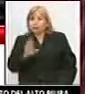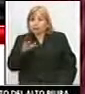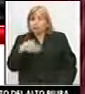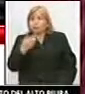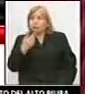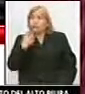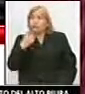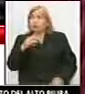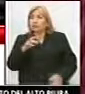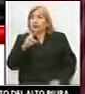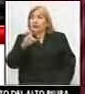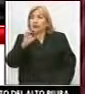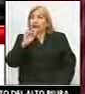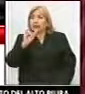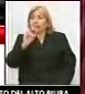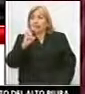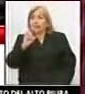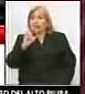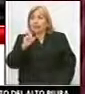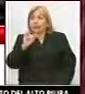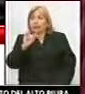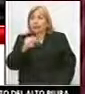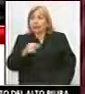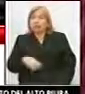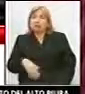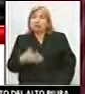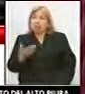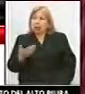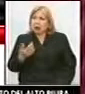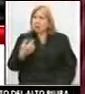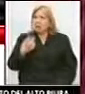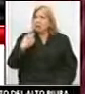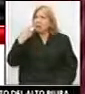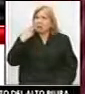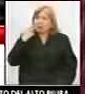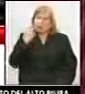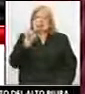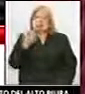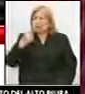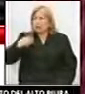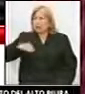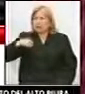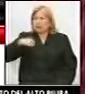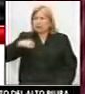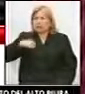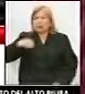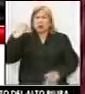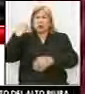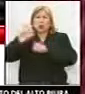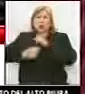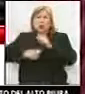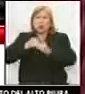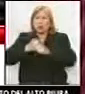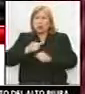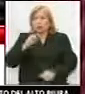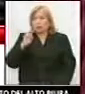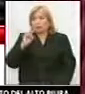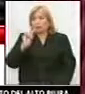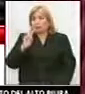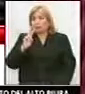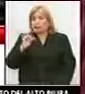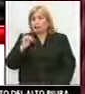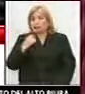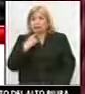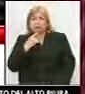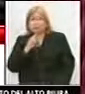¿Iván Rivadeneira Medina? Alcalde de Villavista. Lo conozco hace años, presidente. ¿También del movimiento? Y también del